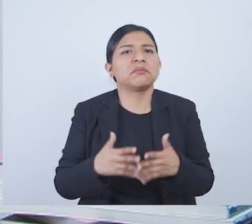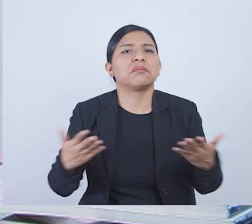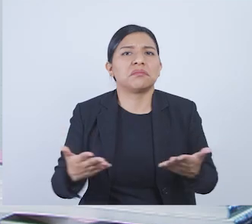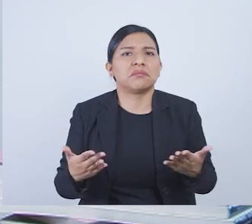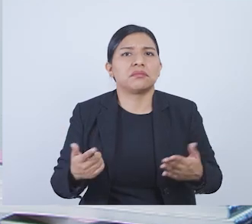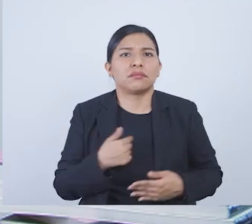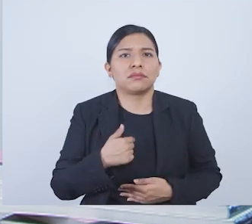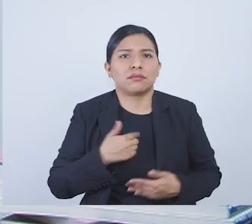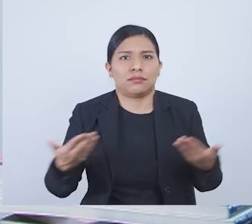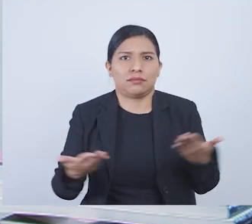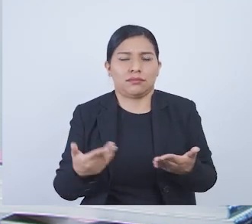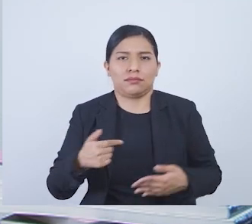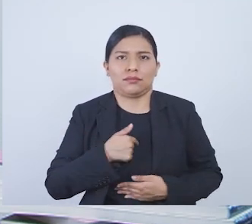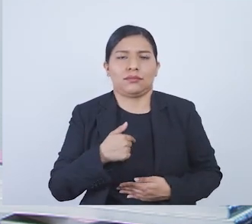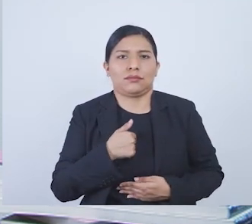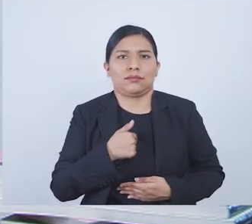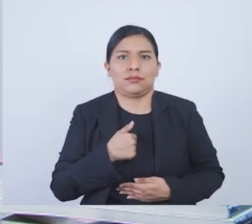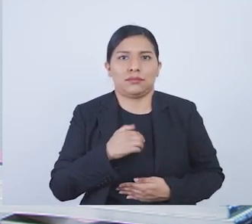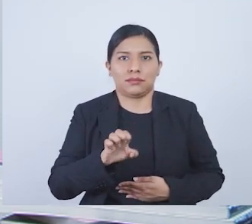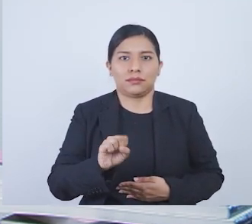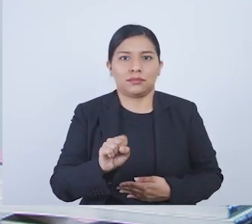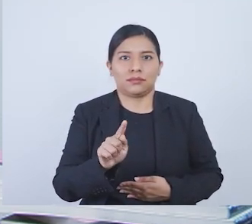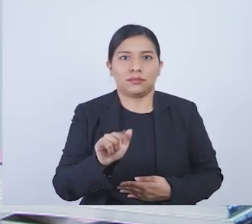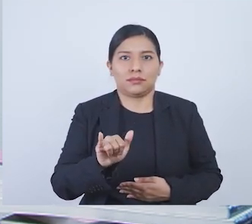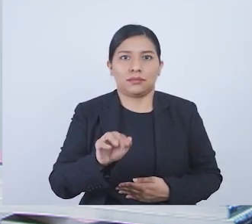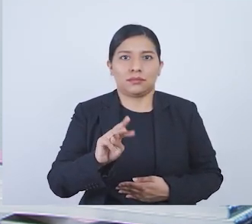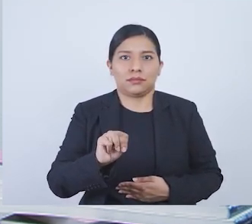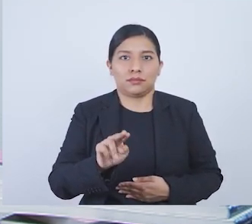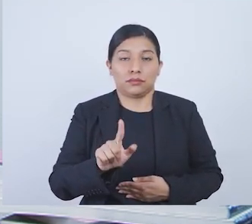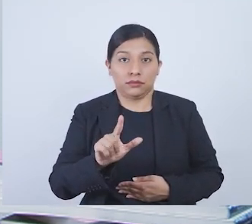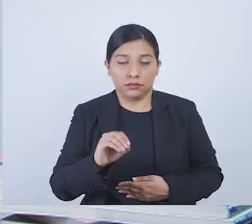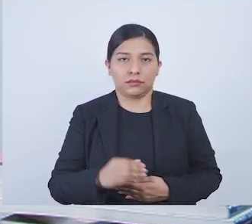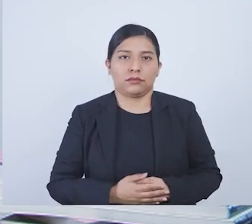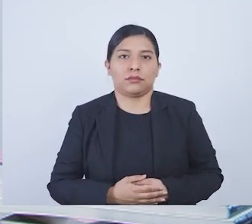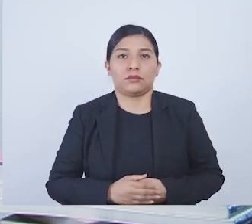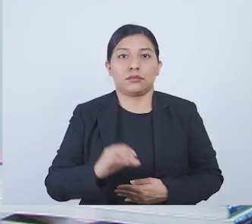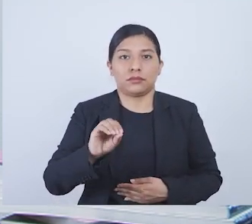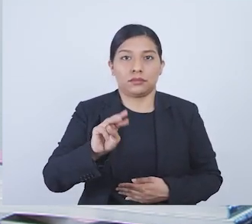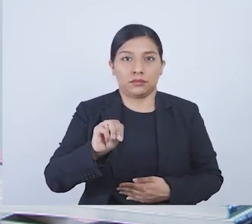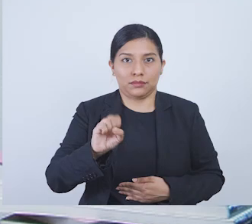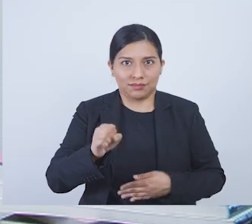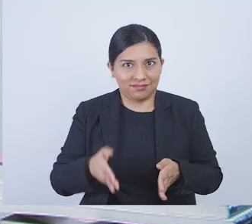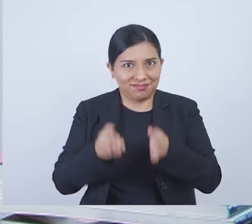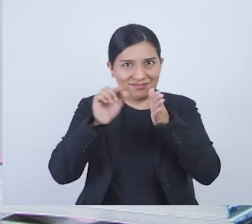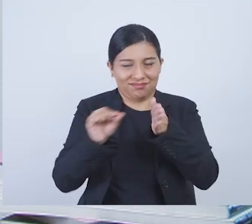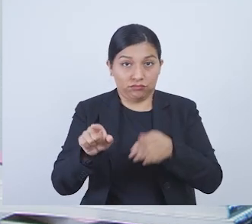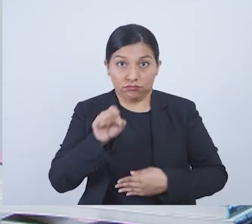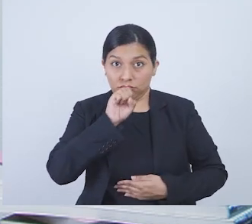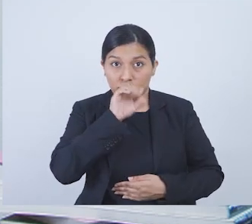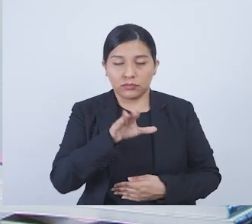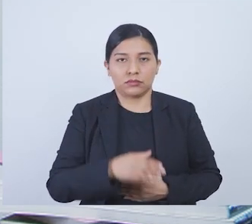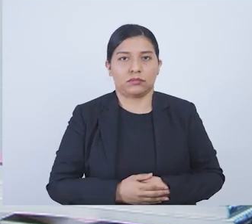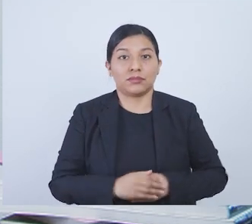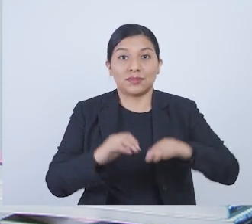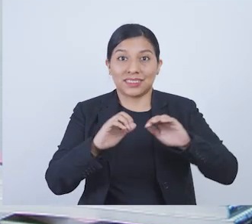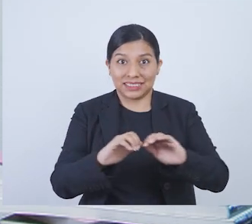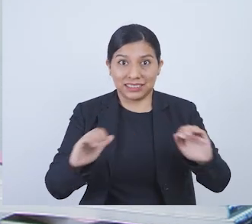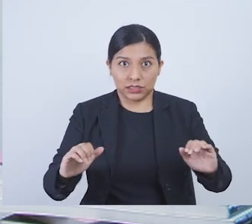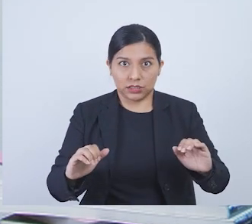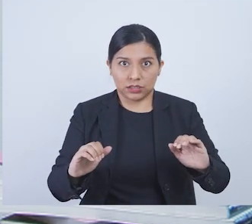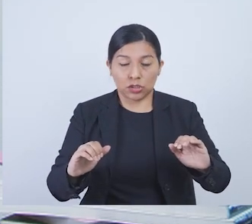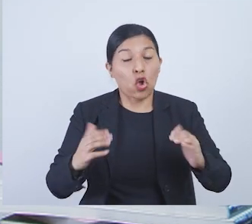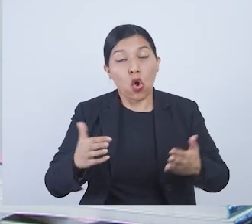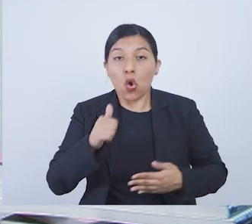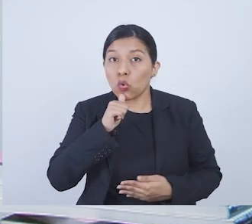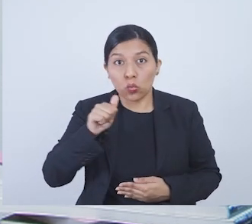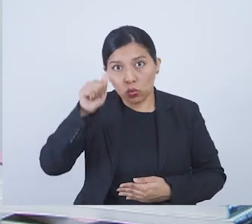frecuencia realizo un estímulo. Fíjense que la Organización Mundial de la Salud ha determinado que un adulto